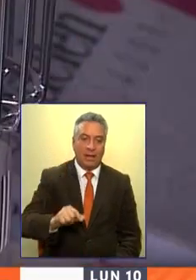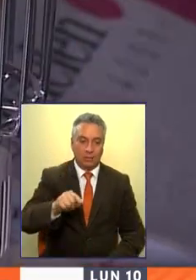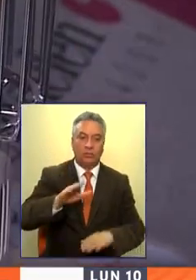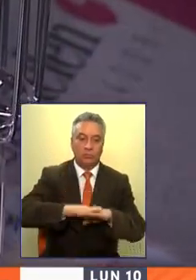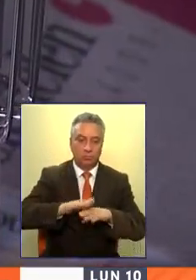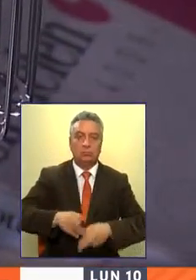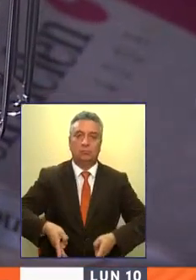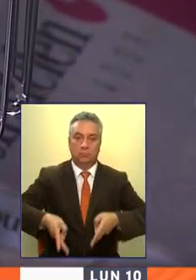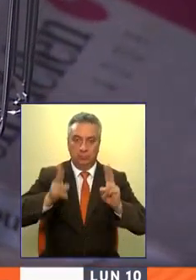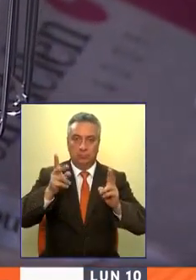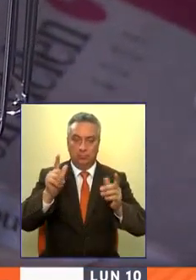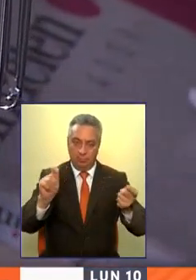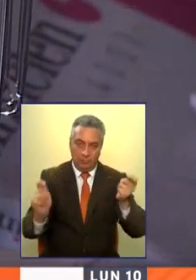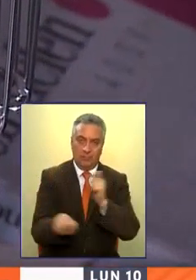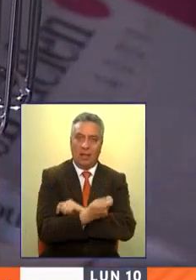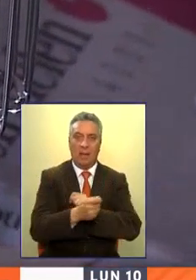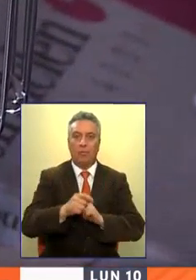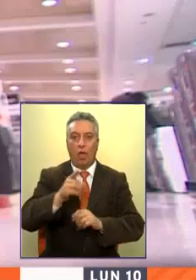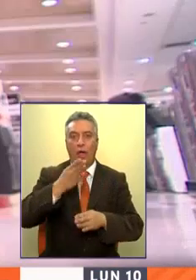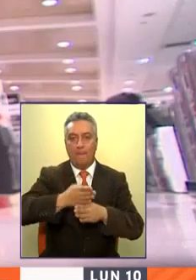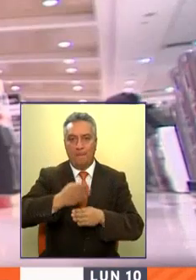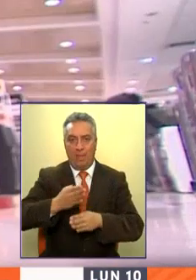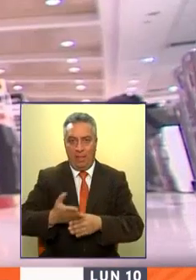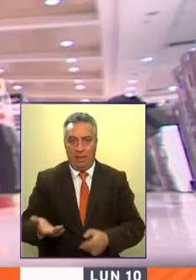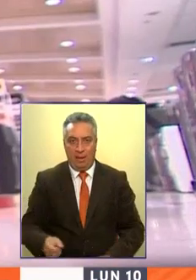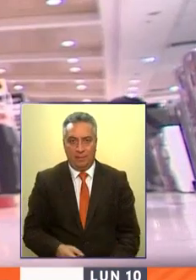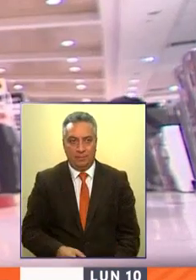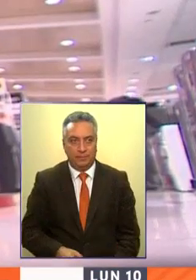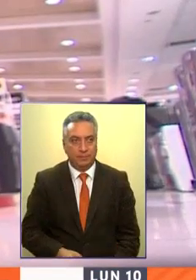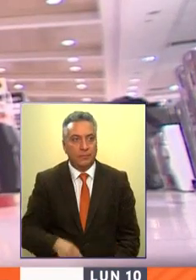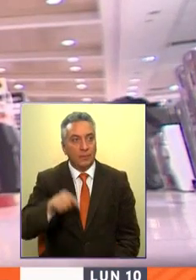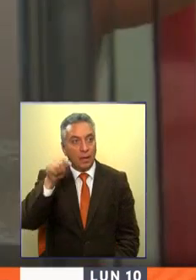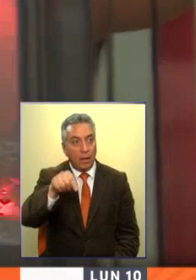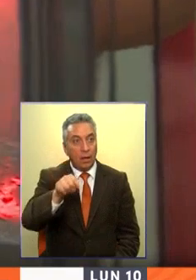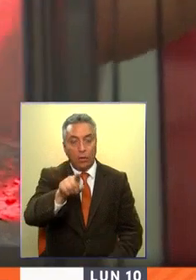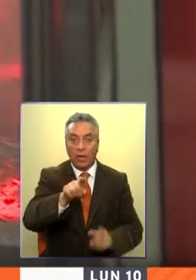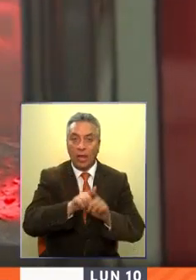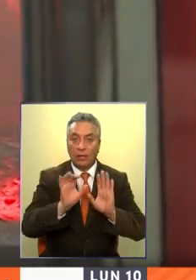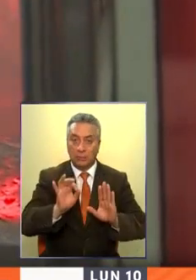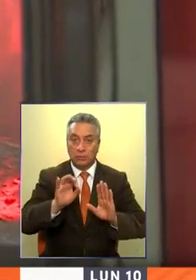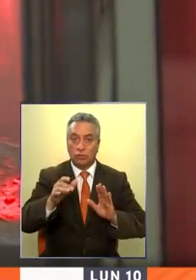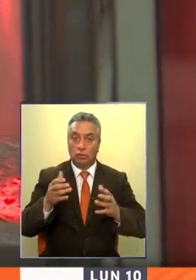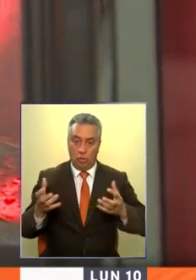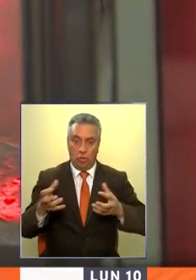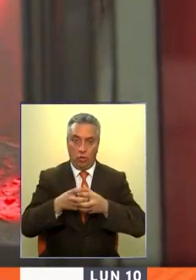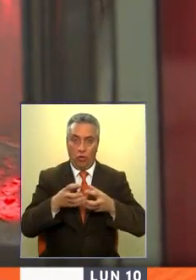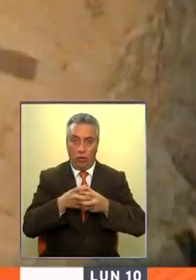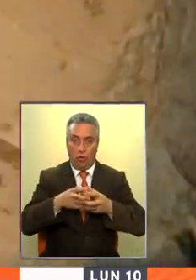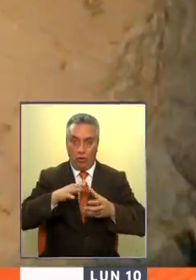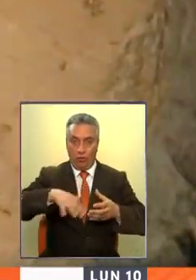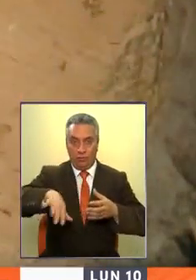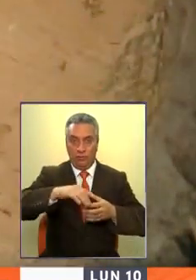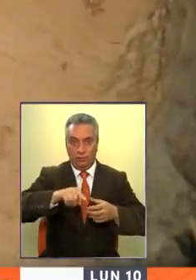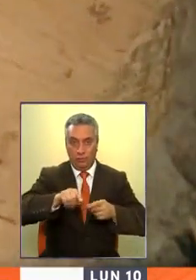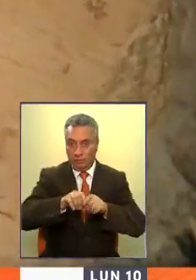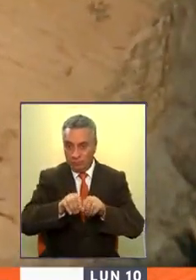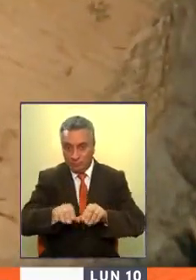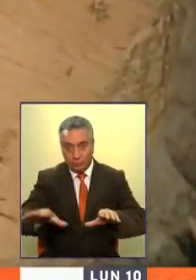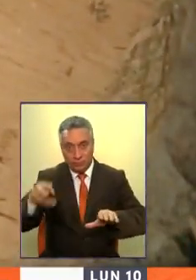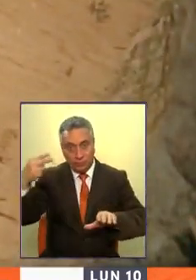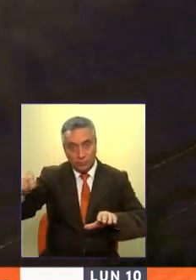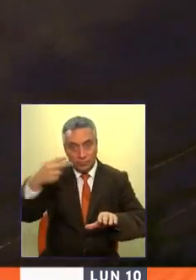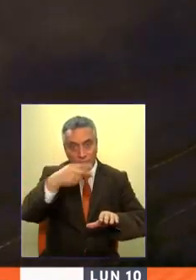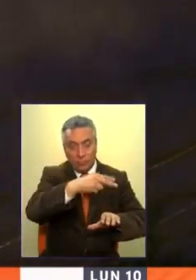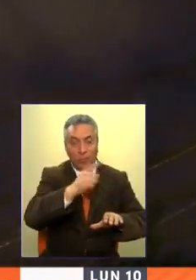leña. A partir de este lunes, cada usuario podrá ingresar al sitio web de la compañía de distribución que le corresponde, donde habrá